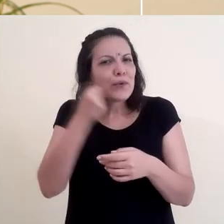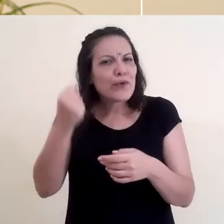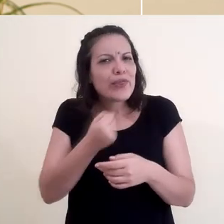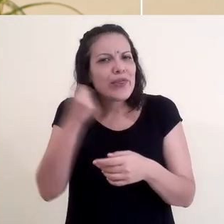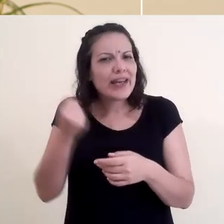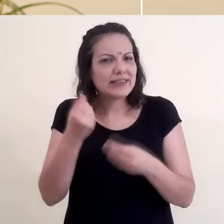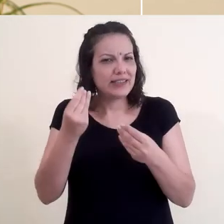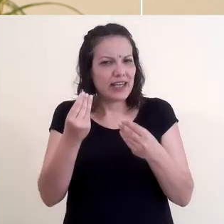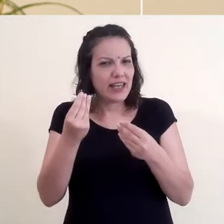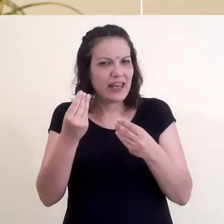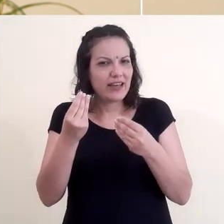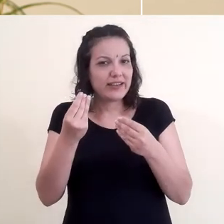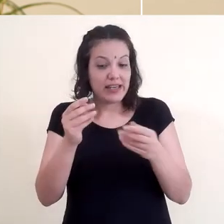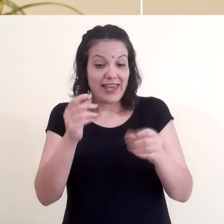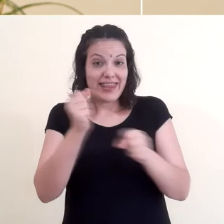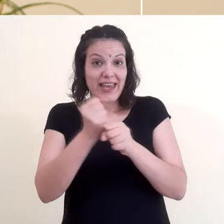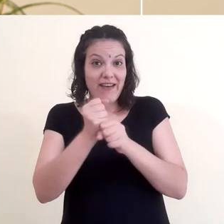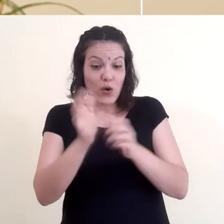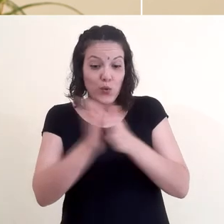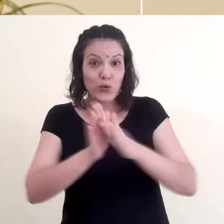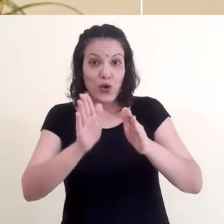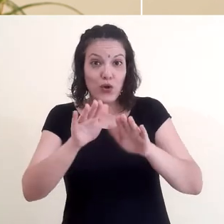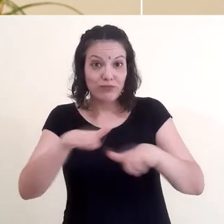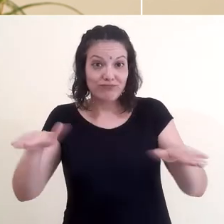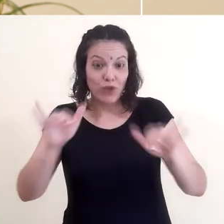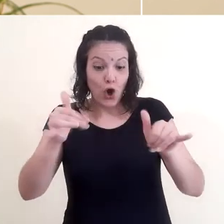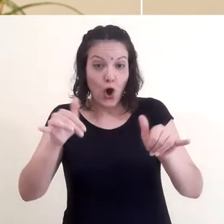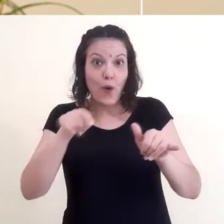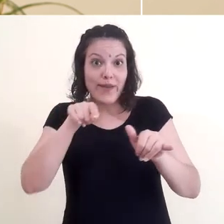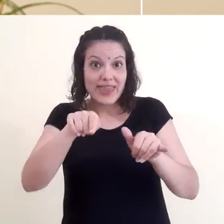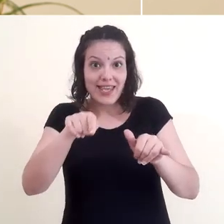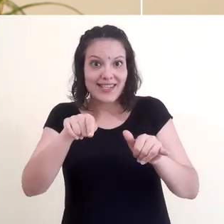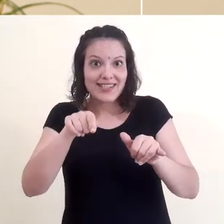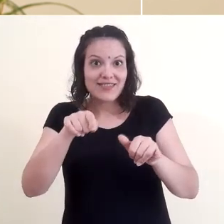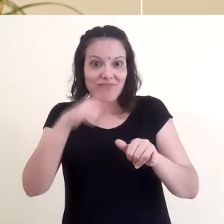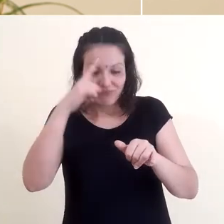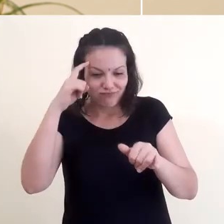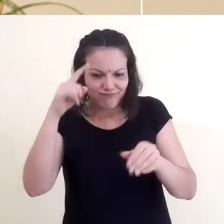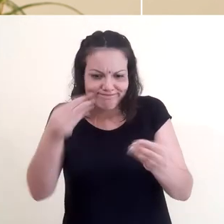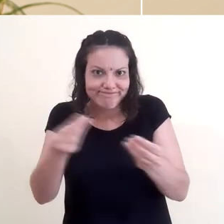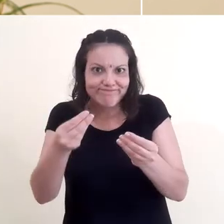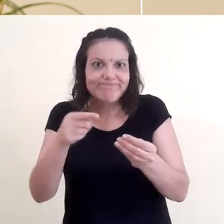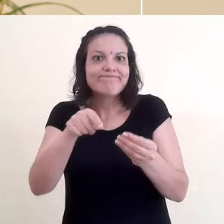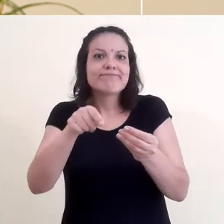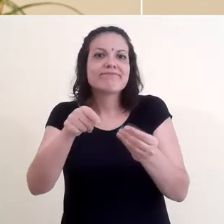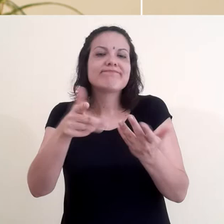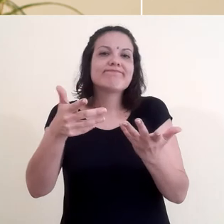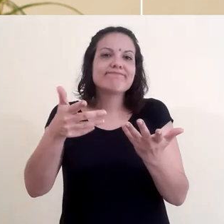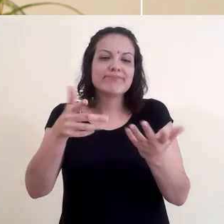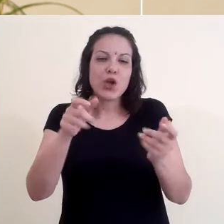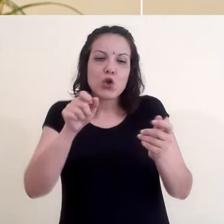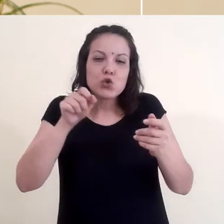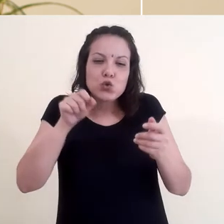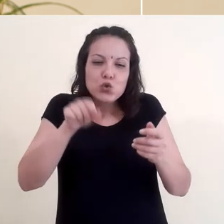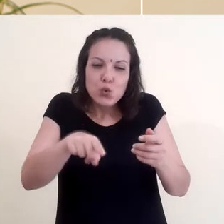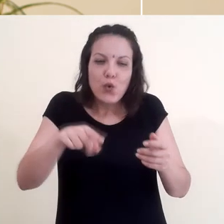hora de trabajar con los y las jóvenes, nuestros usuarios, el tema de intentar asemejar la